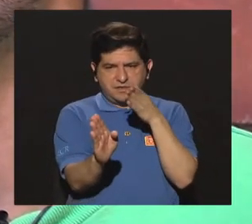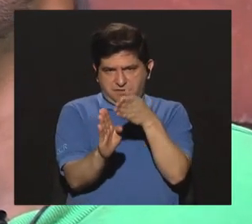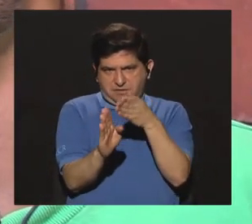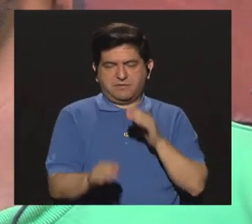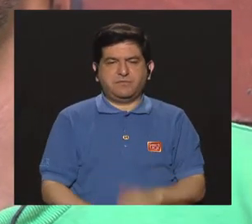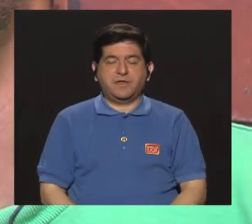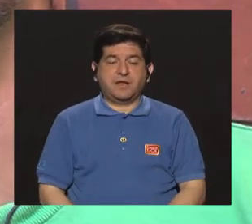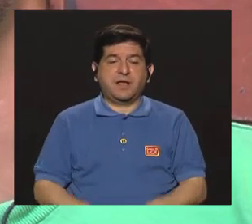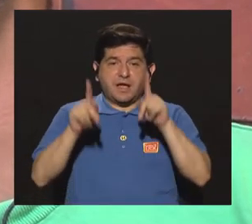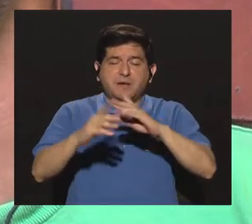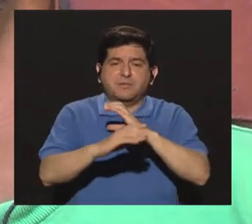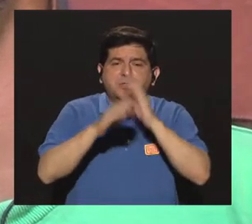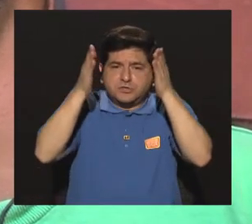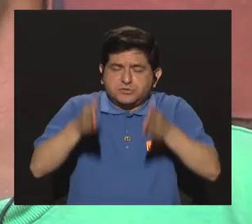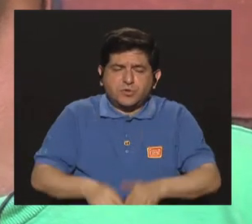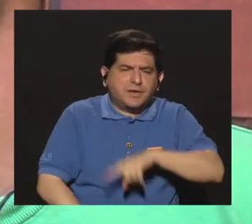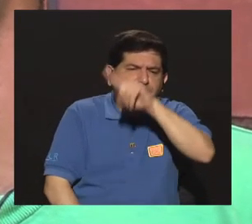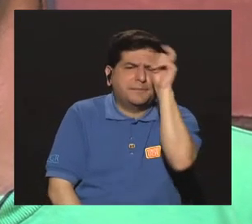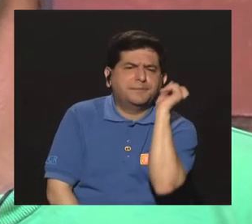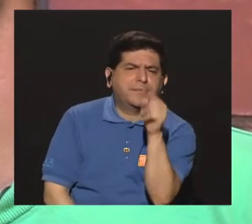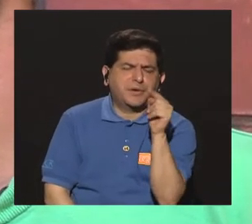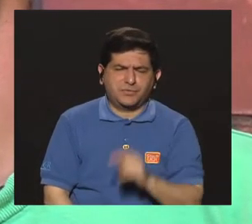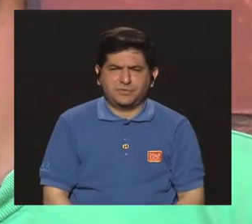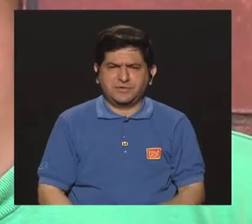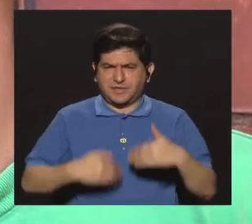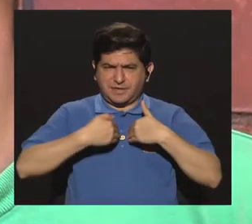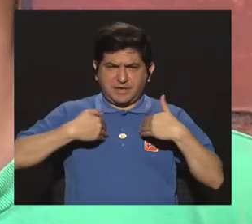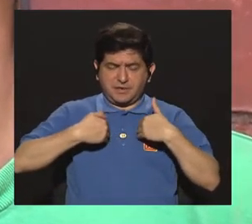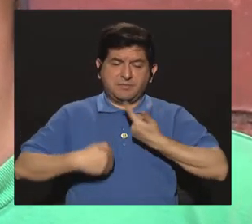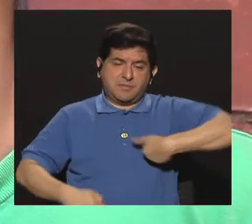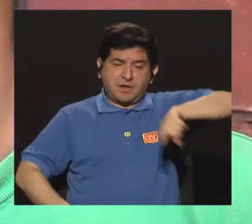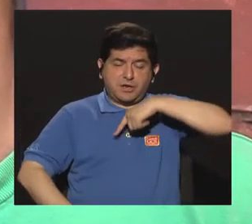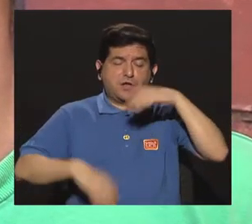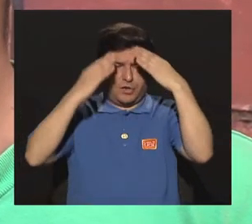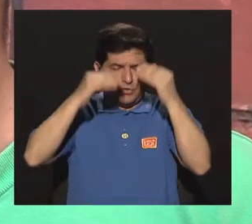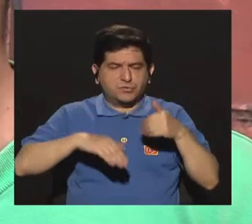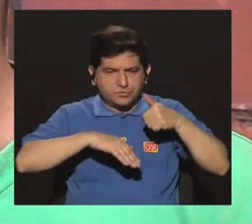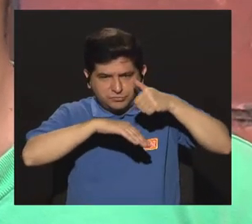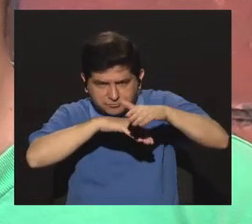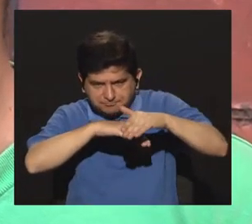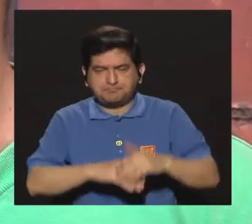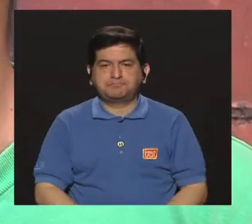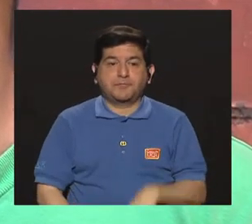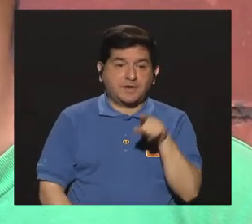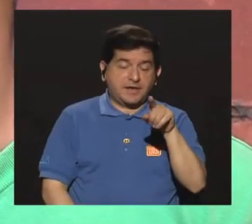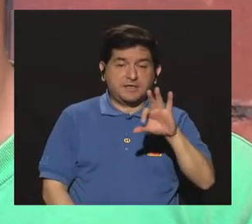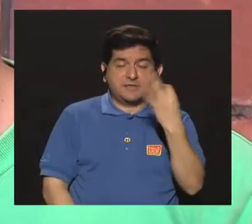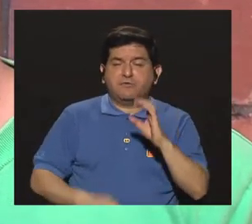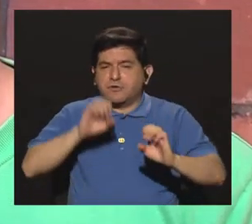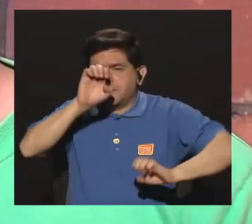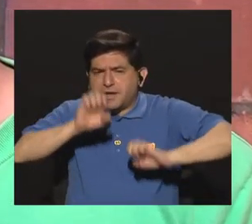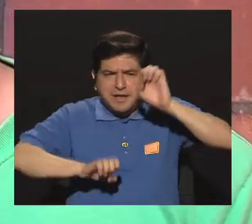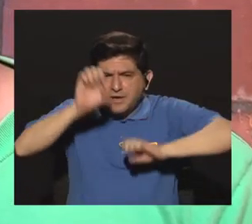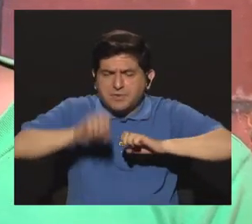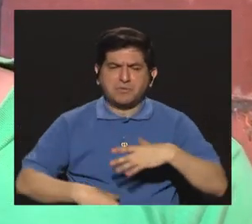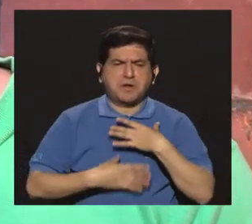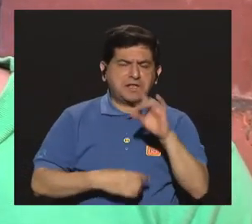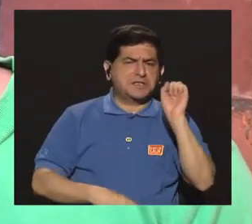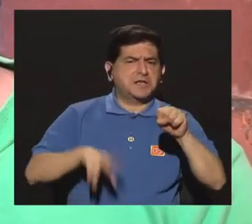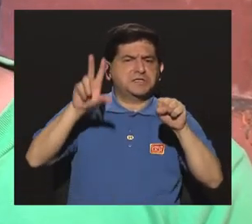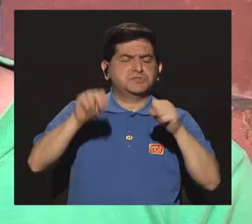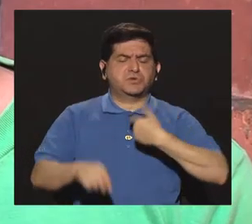directamente a los curadores preguntando por los especímenes y en otro facilitamos la información para que ellos evalúen si